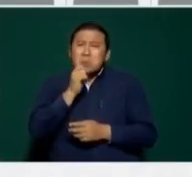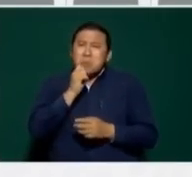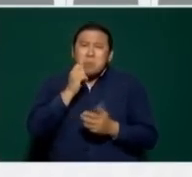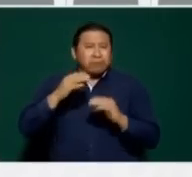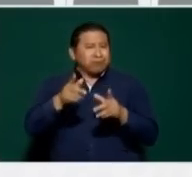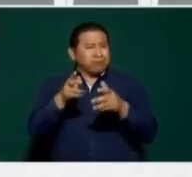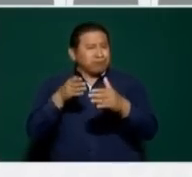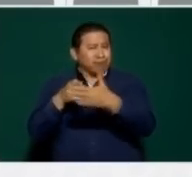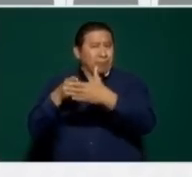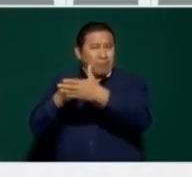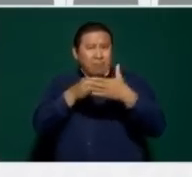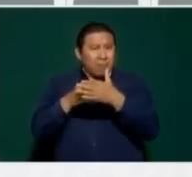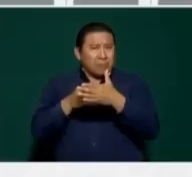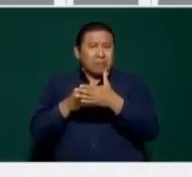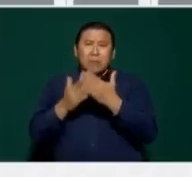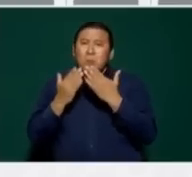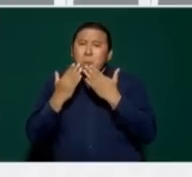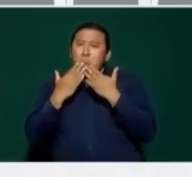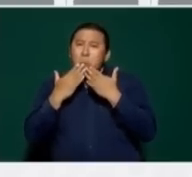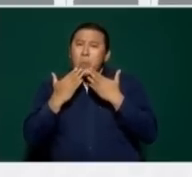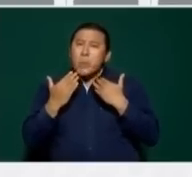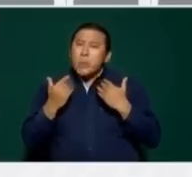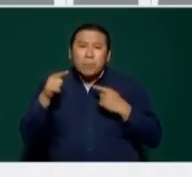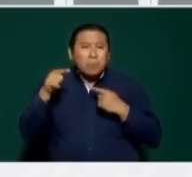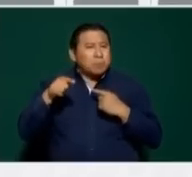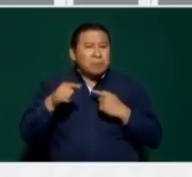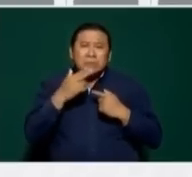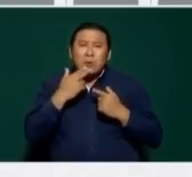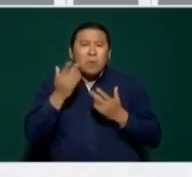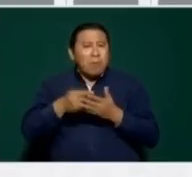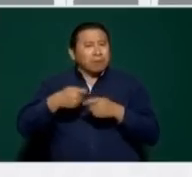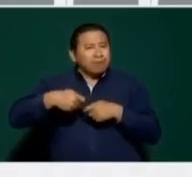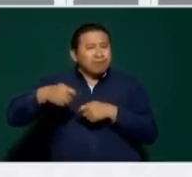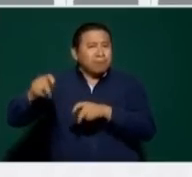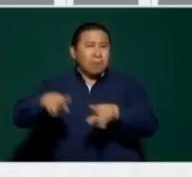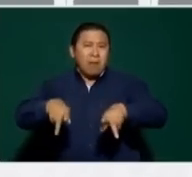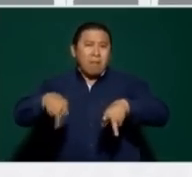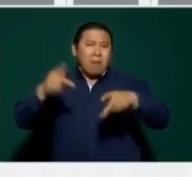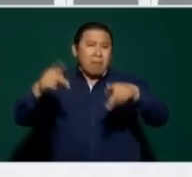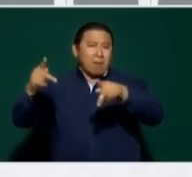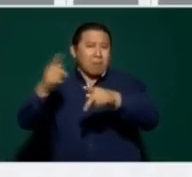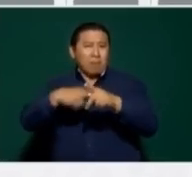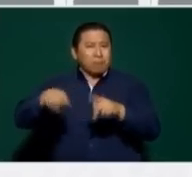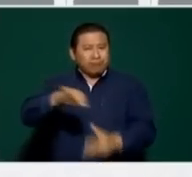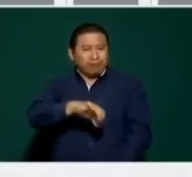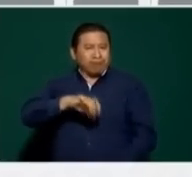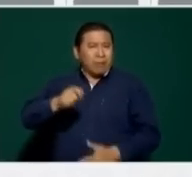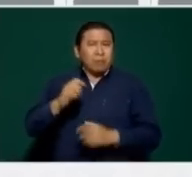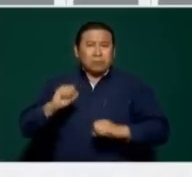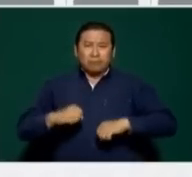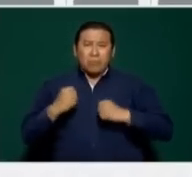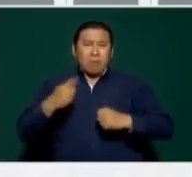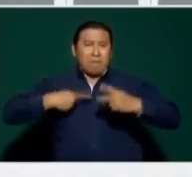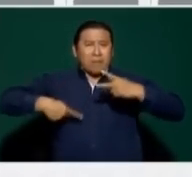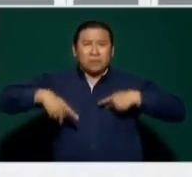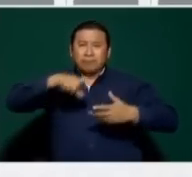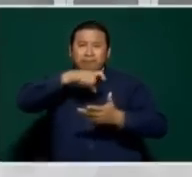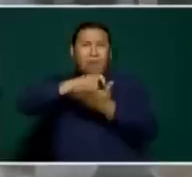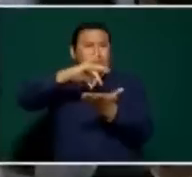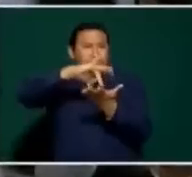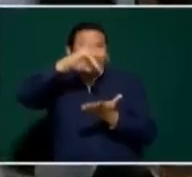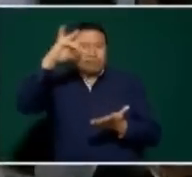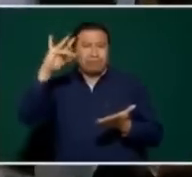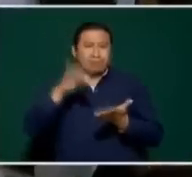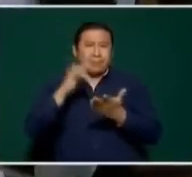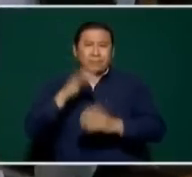fueron inmovilizados porque no tenían condiciones para continuar en el mercado por seguridad de los consumidores. Muchas